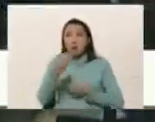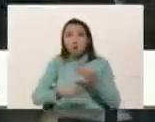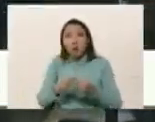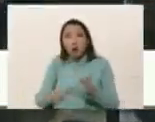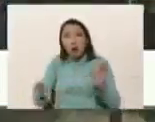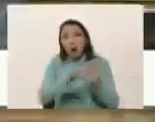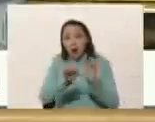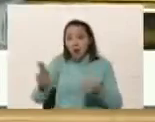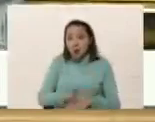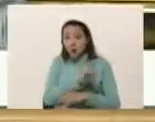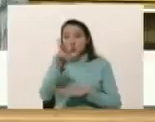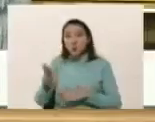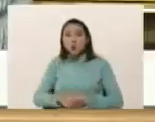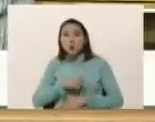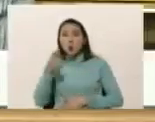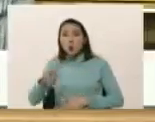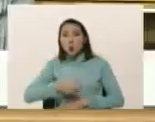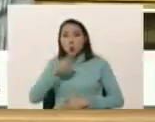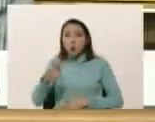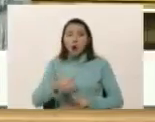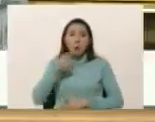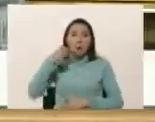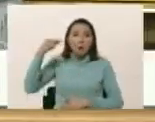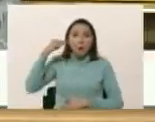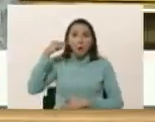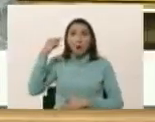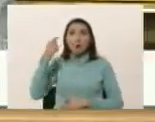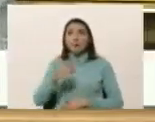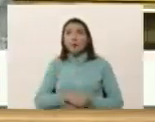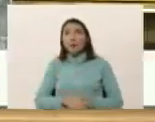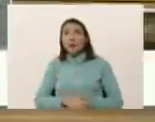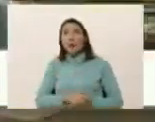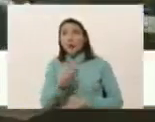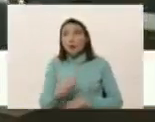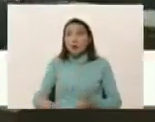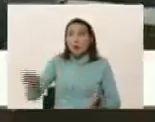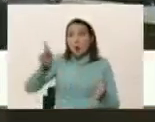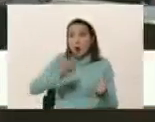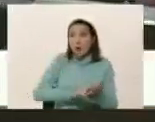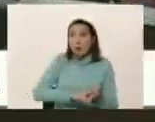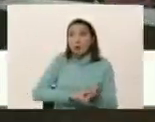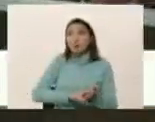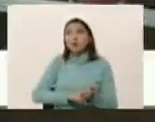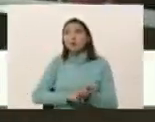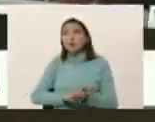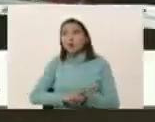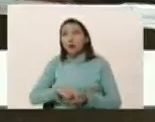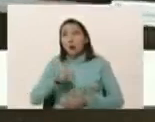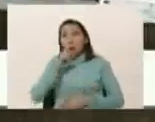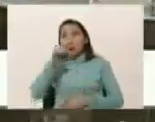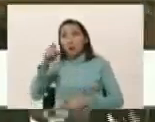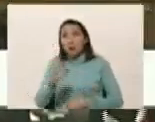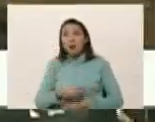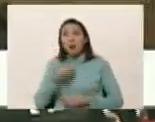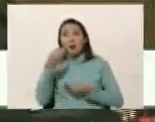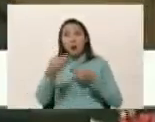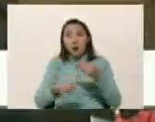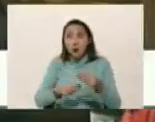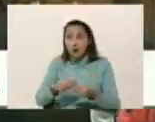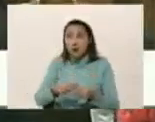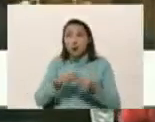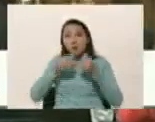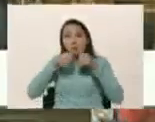uso del lenguaje con el fuerte de género y se remite al ejecutivo nacional a los médicos de su